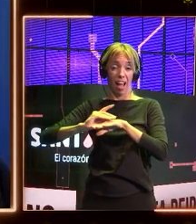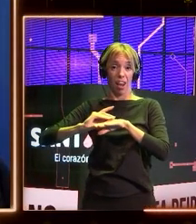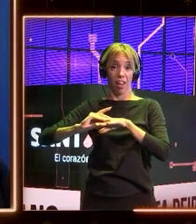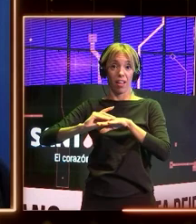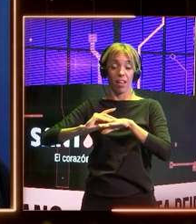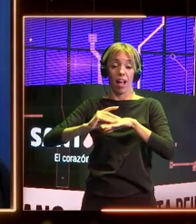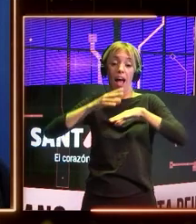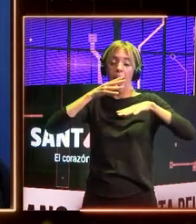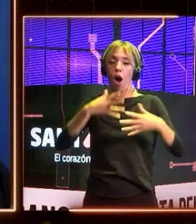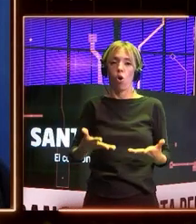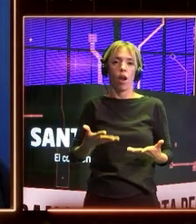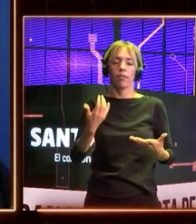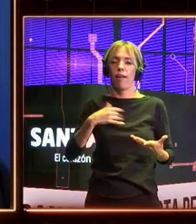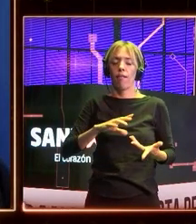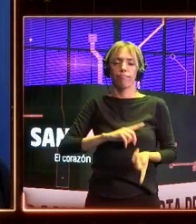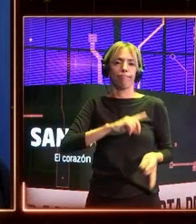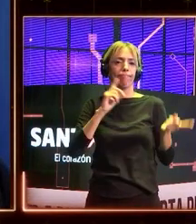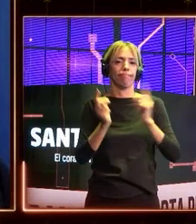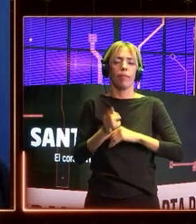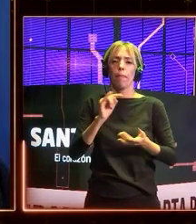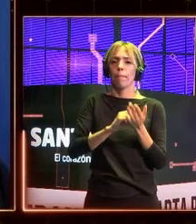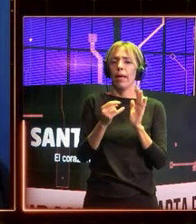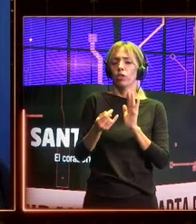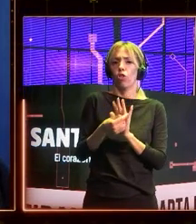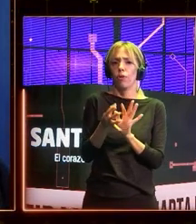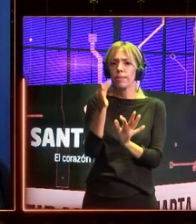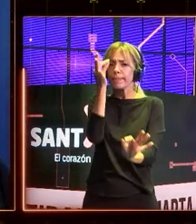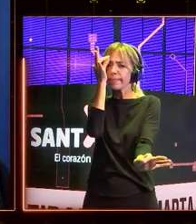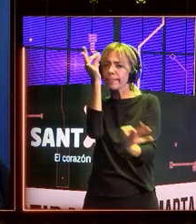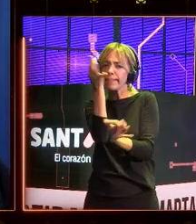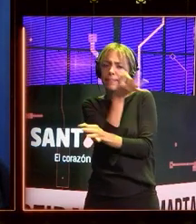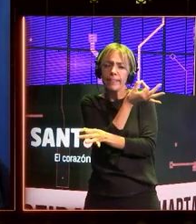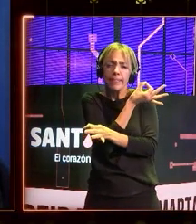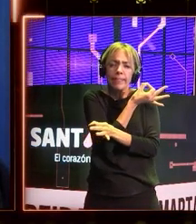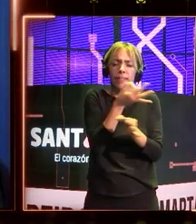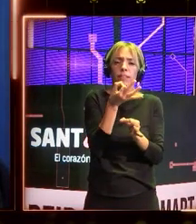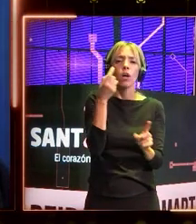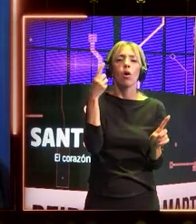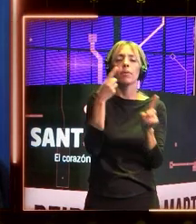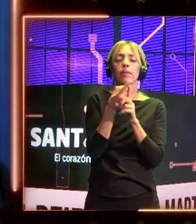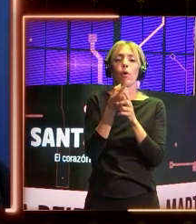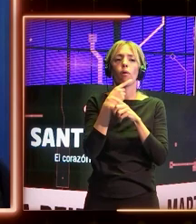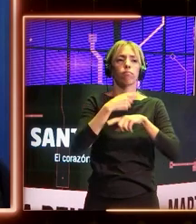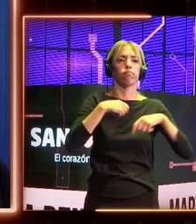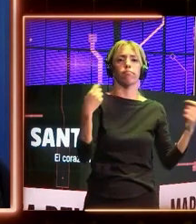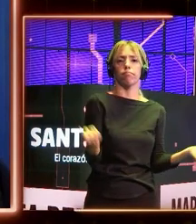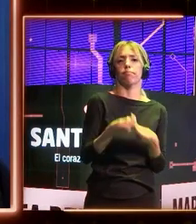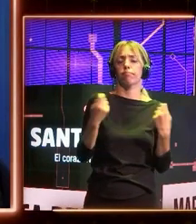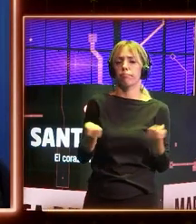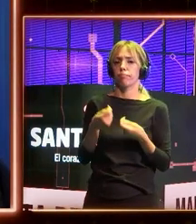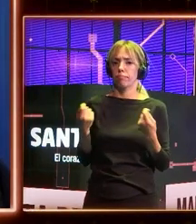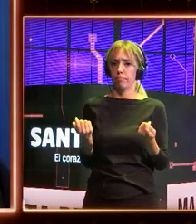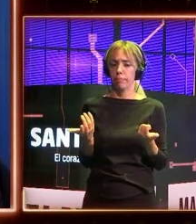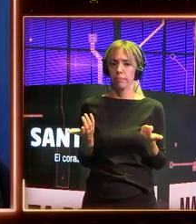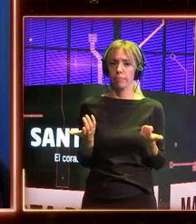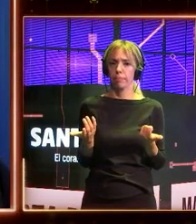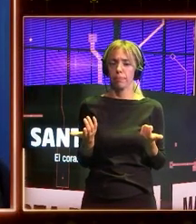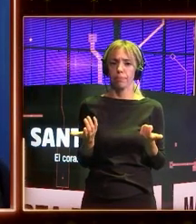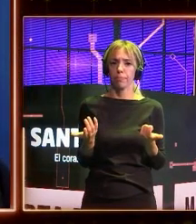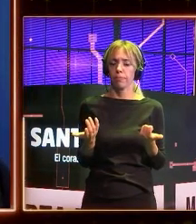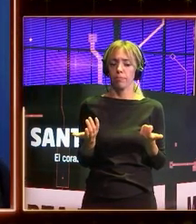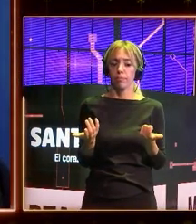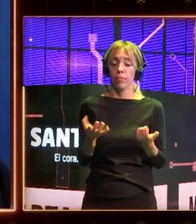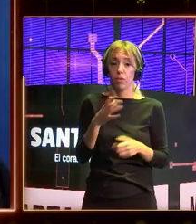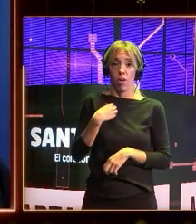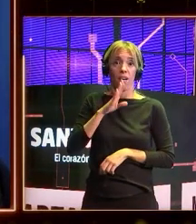en métodos verdaderamente finos para distribuir propaganda. Por todo lo